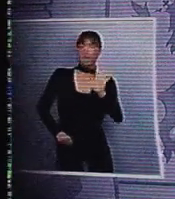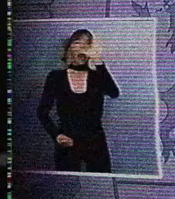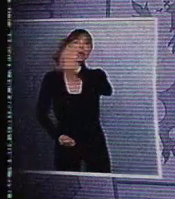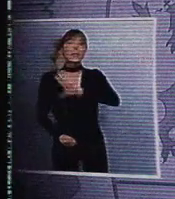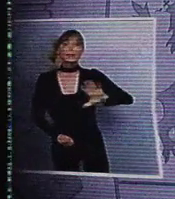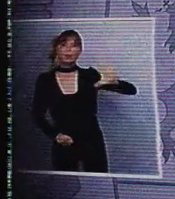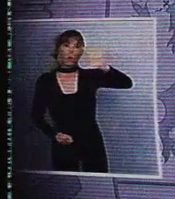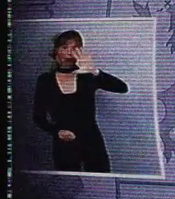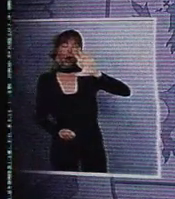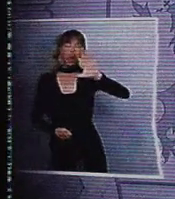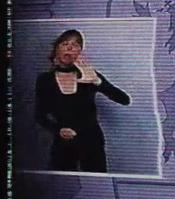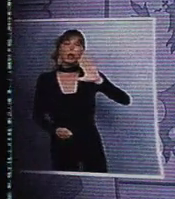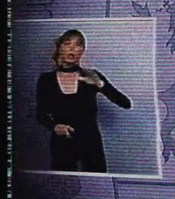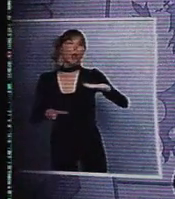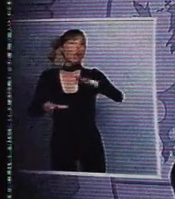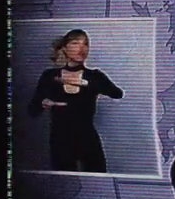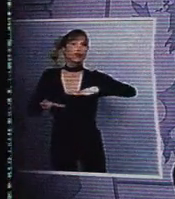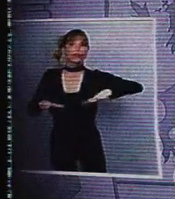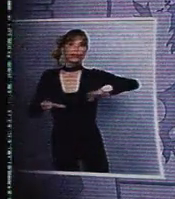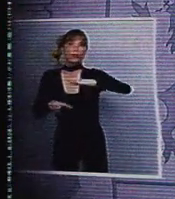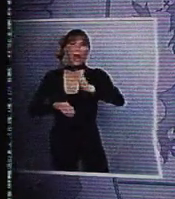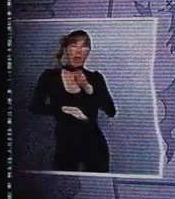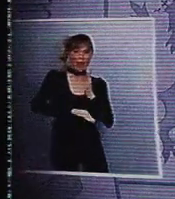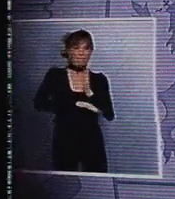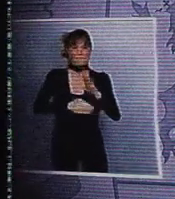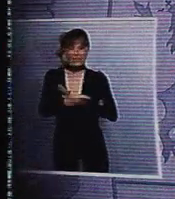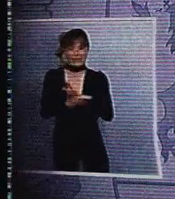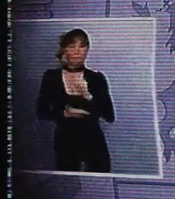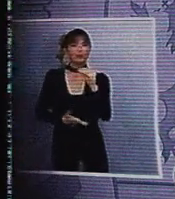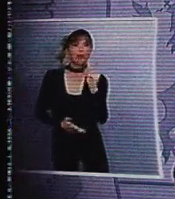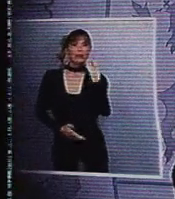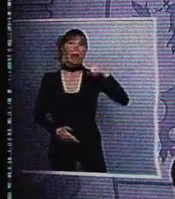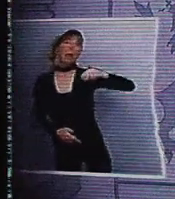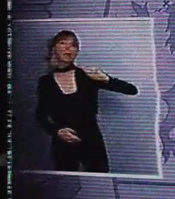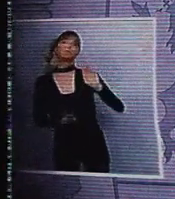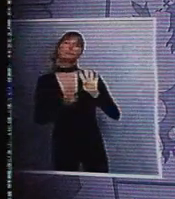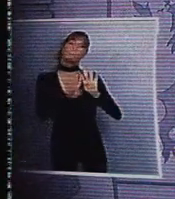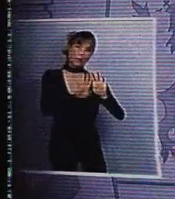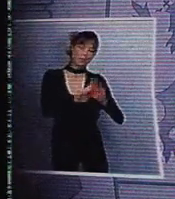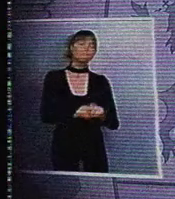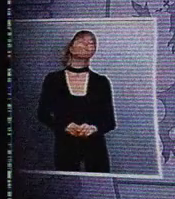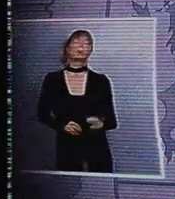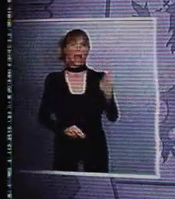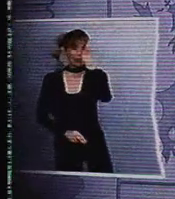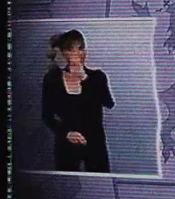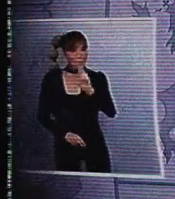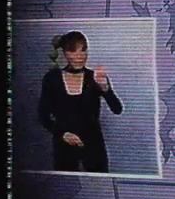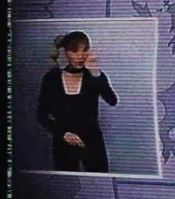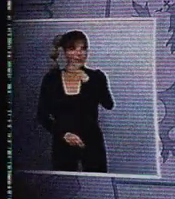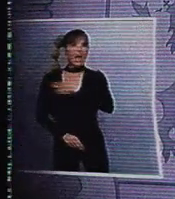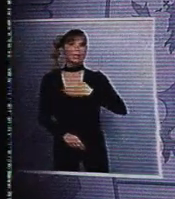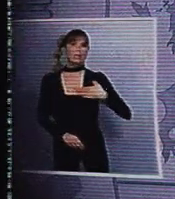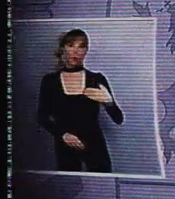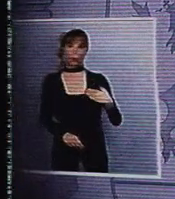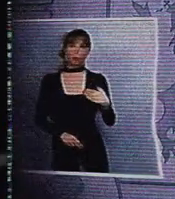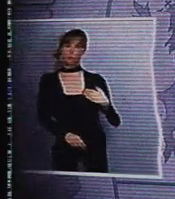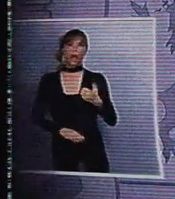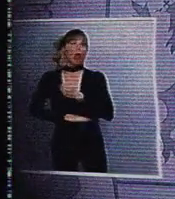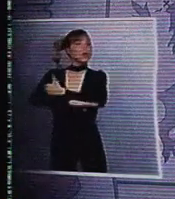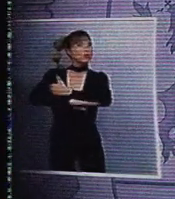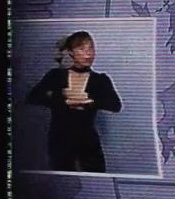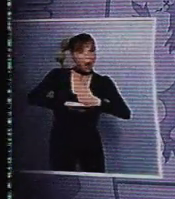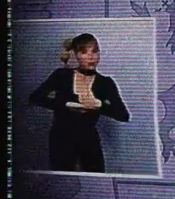memoria de los muertos una bofetada a los desaparecidos y un desprecio absoluto hacia las familias que todavía lloran a sus